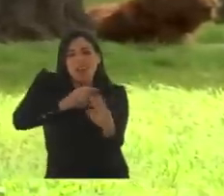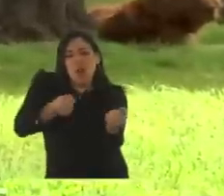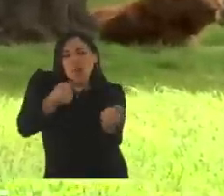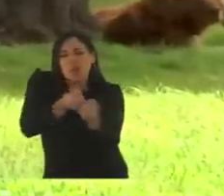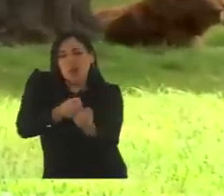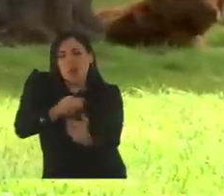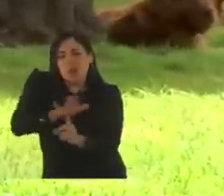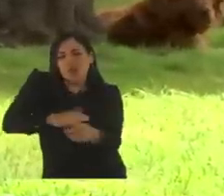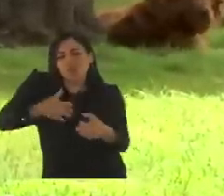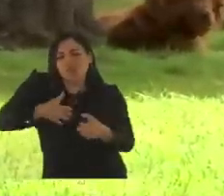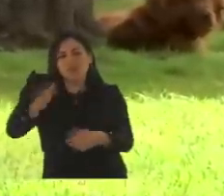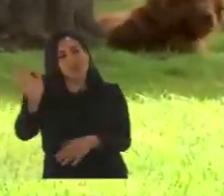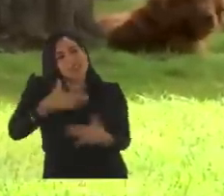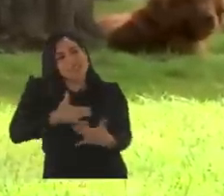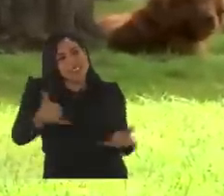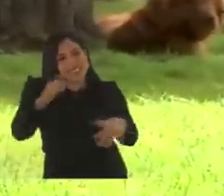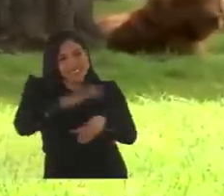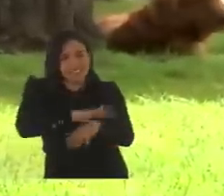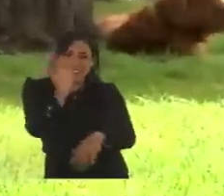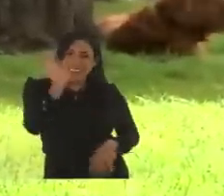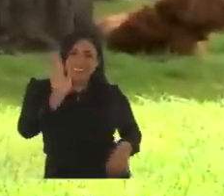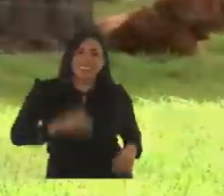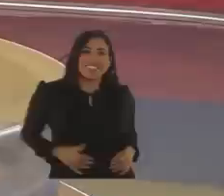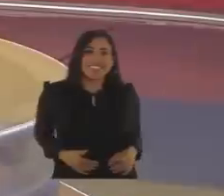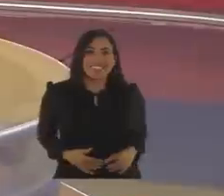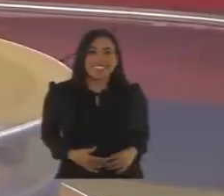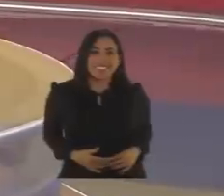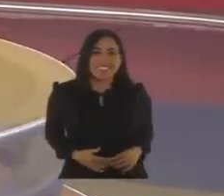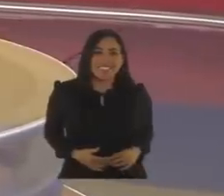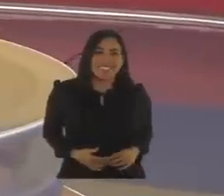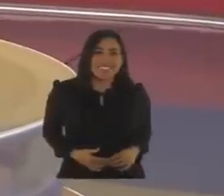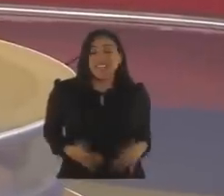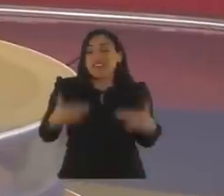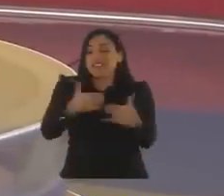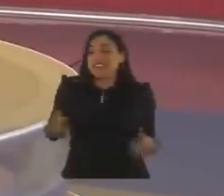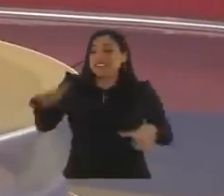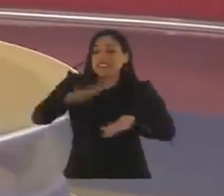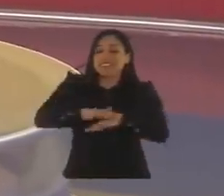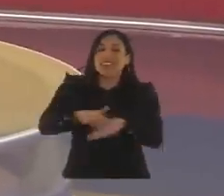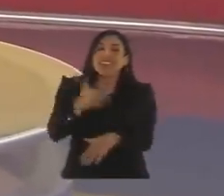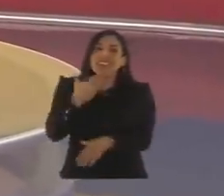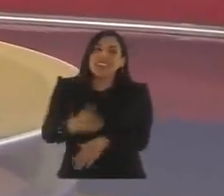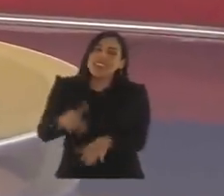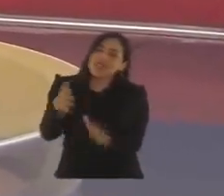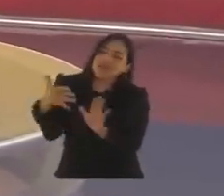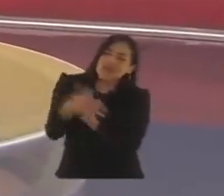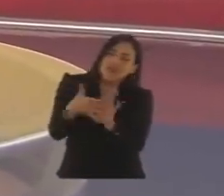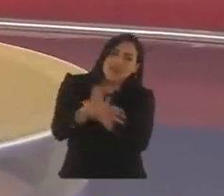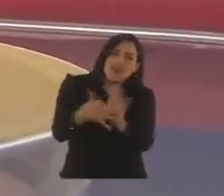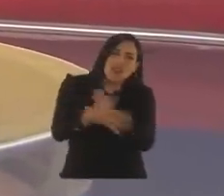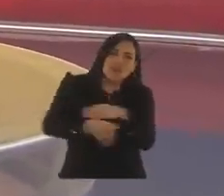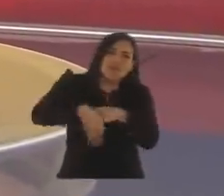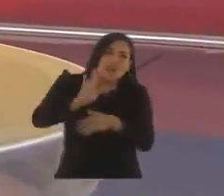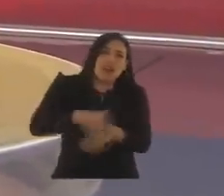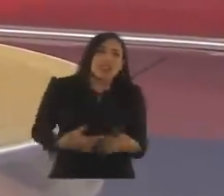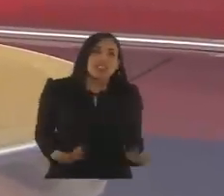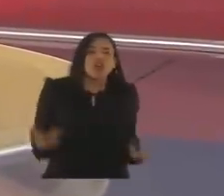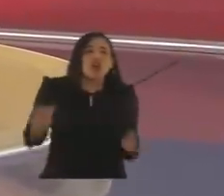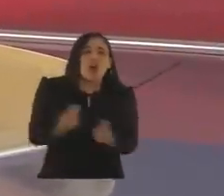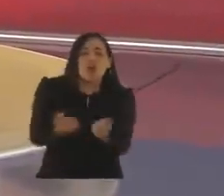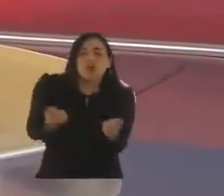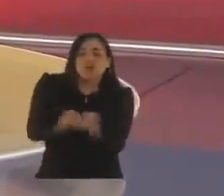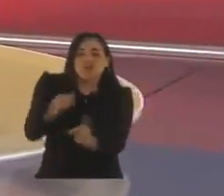Lado Animal. Feliz tarde para todos. Feliz tarde, Anansi. Gracias por todas estas informaciones en Tu